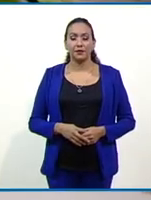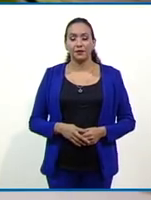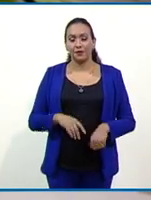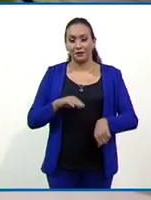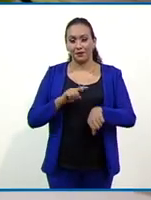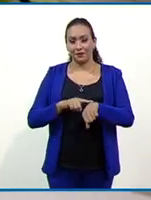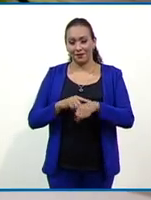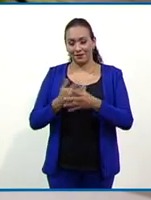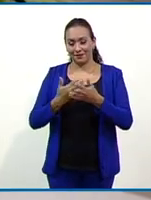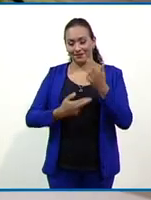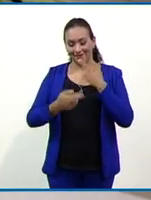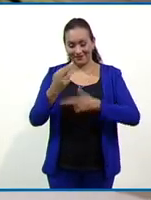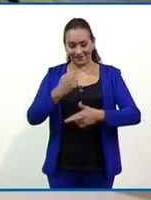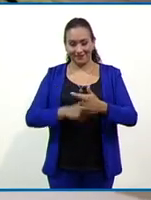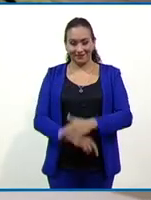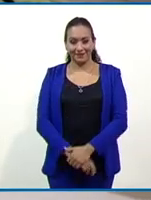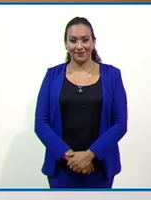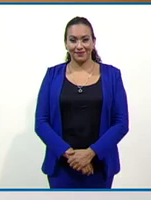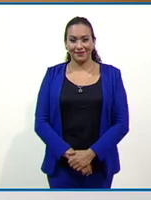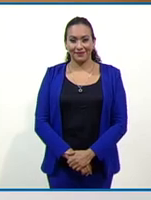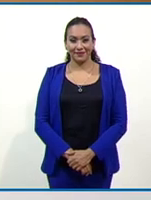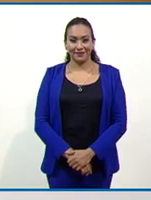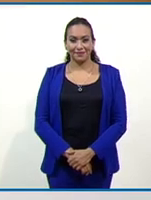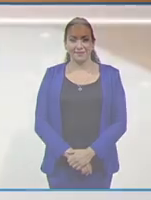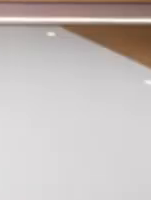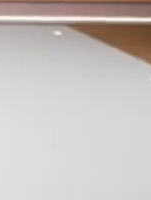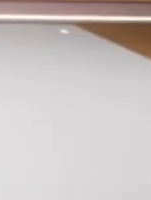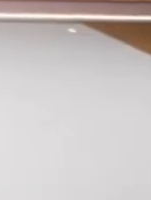Vamos a un nuevo corte, no se vaya.